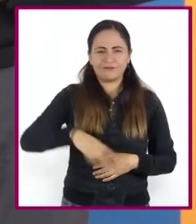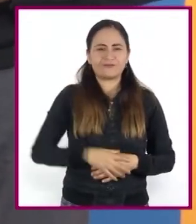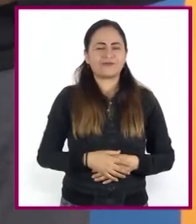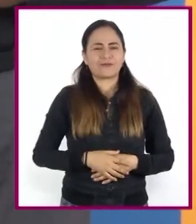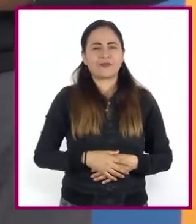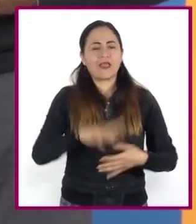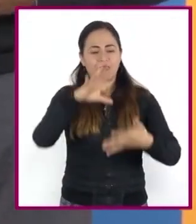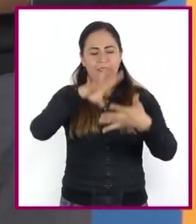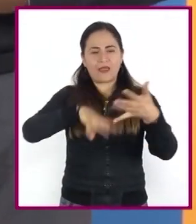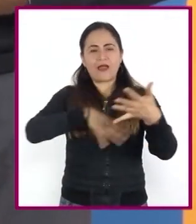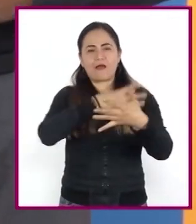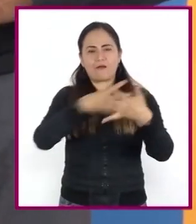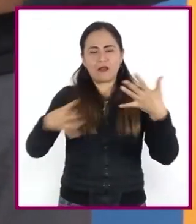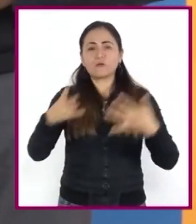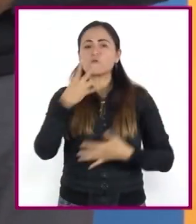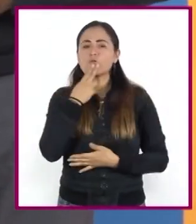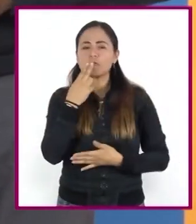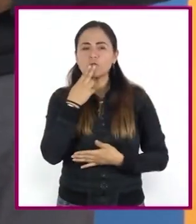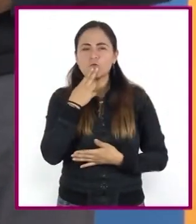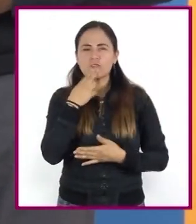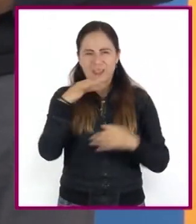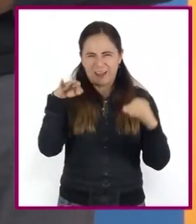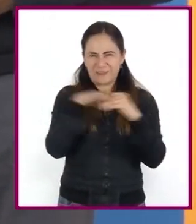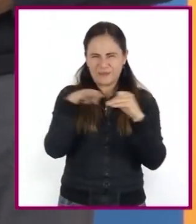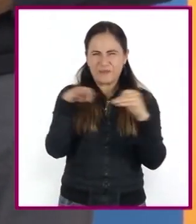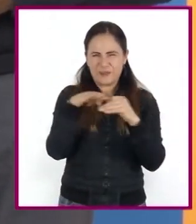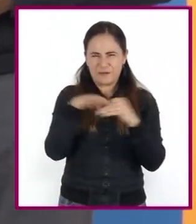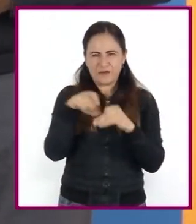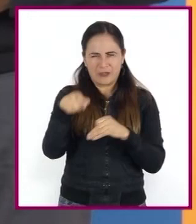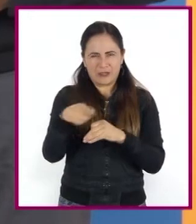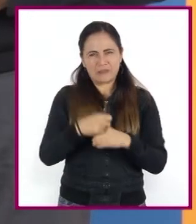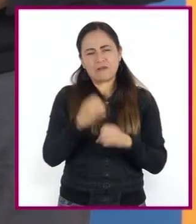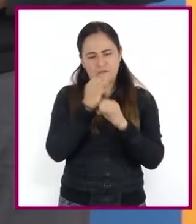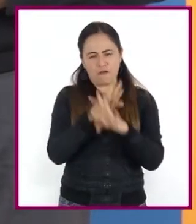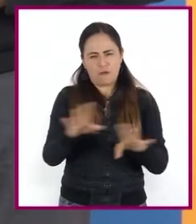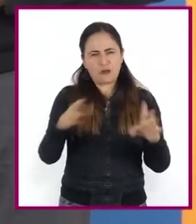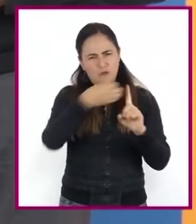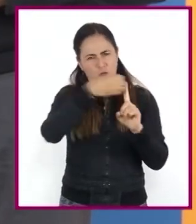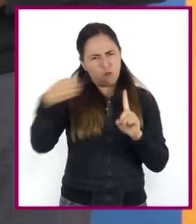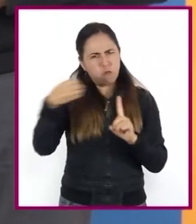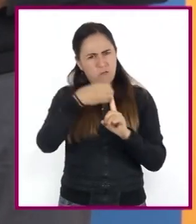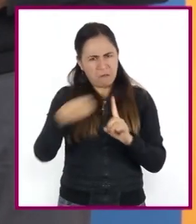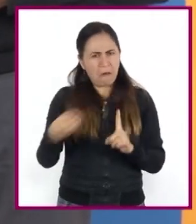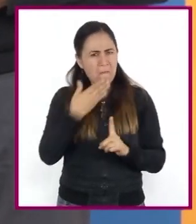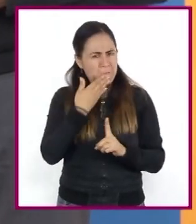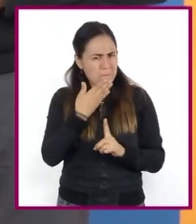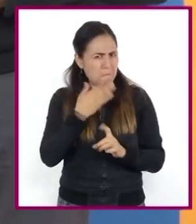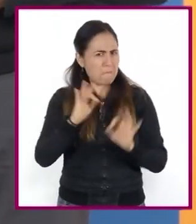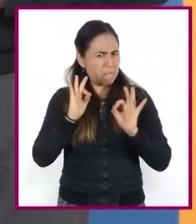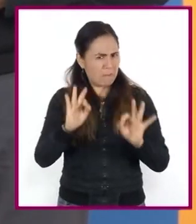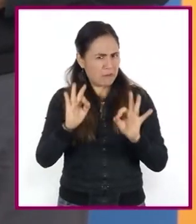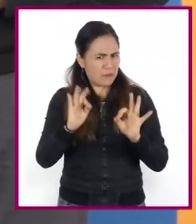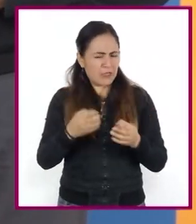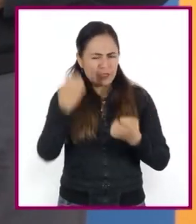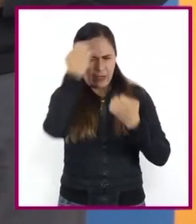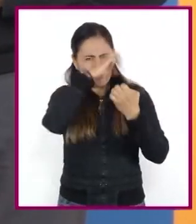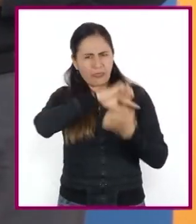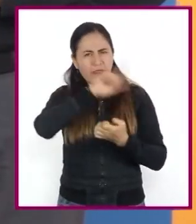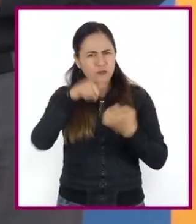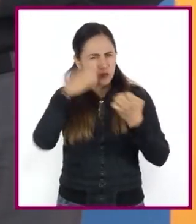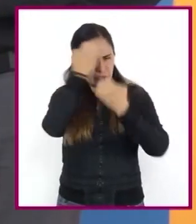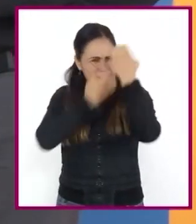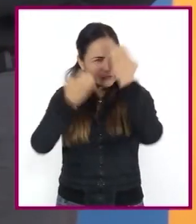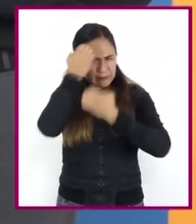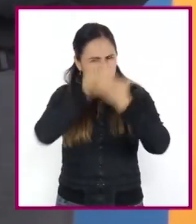de frecuencia es una herramienta eficaz en el manejo de datos, pues nos permiten organizar y analizar los datos